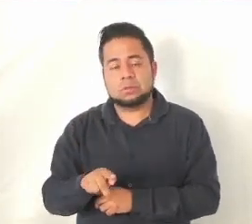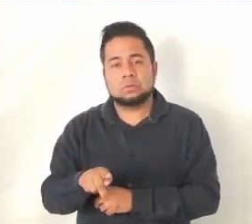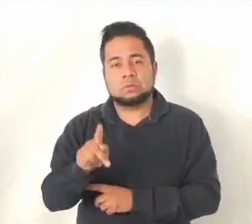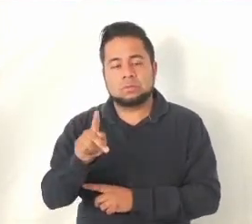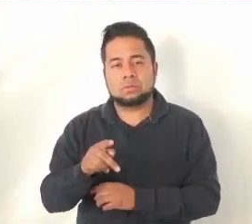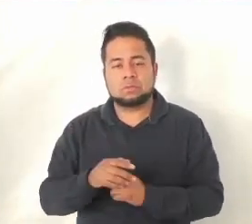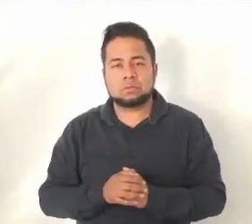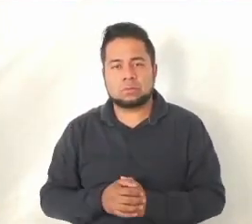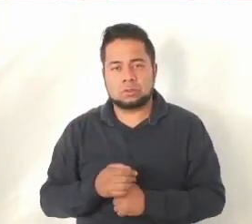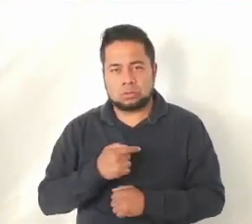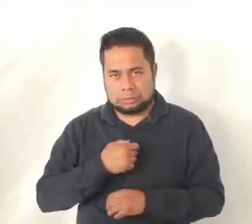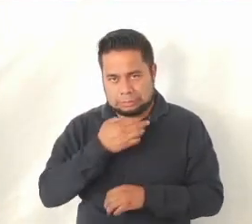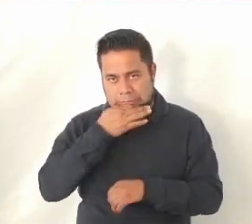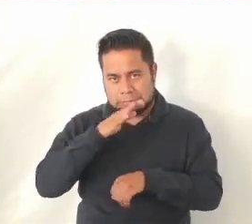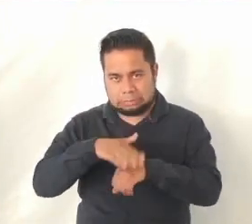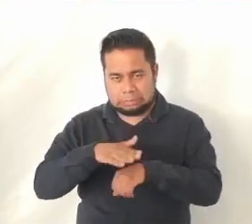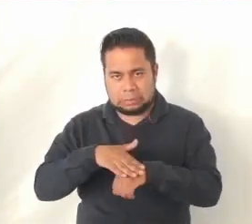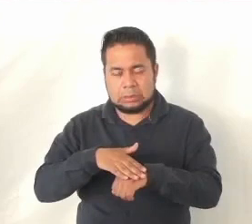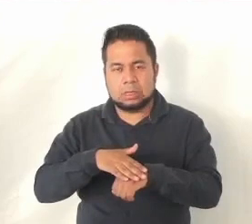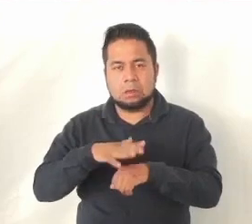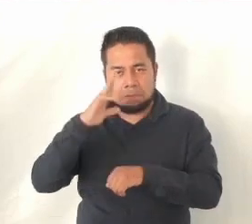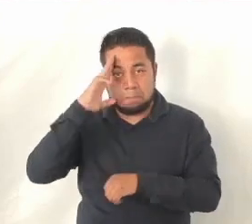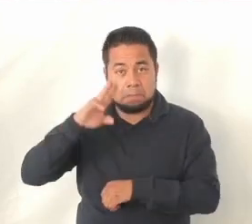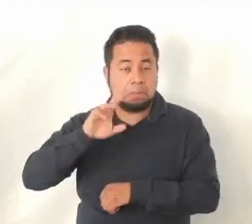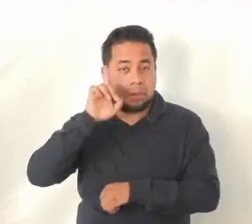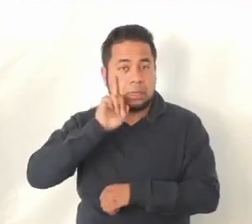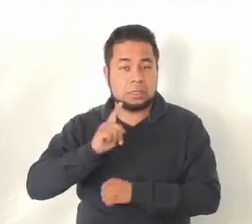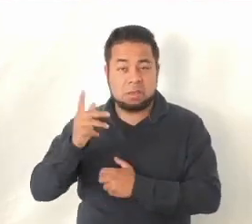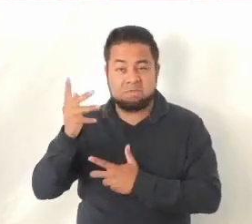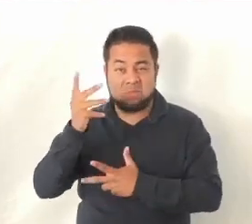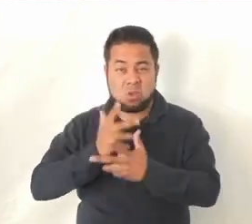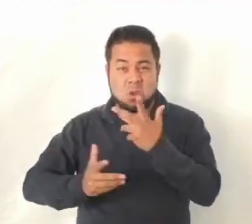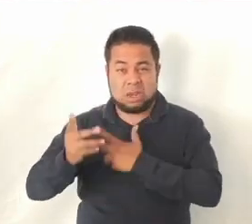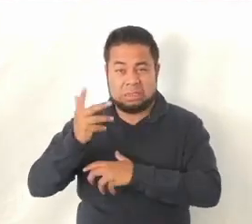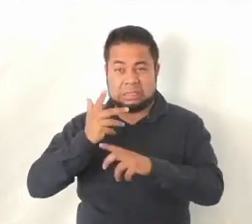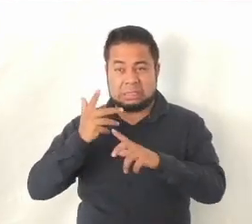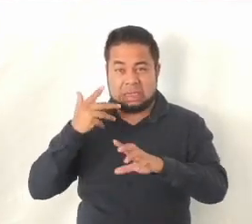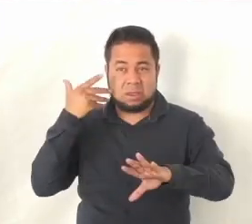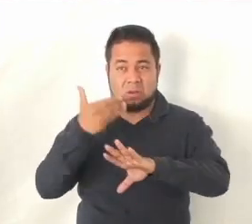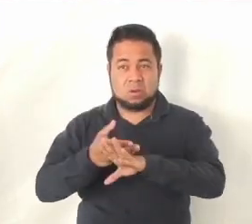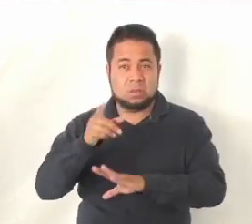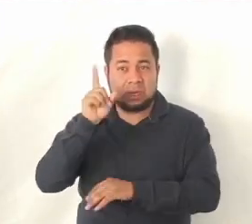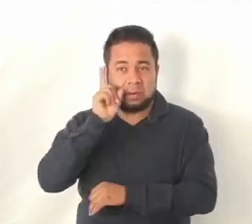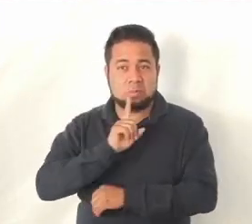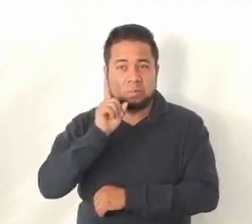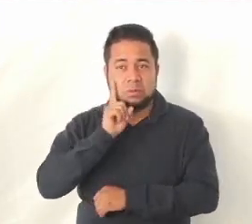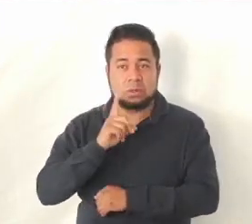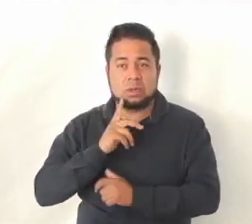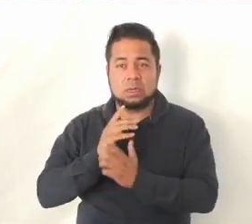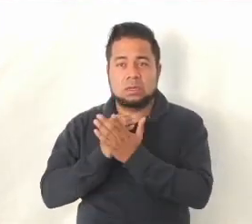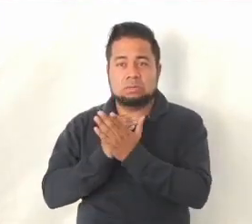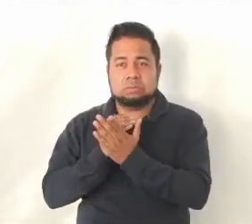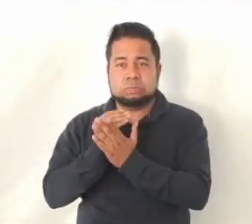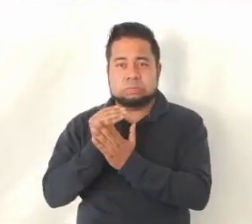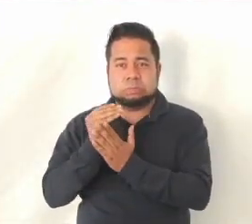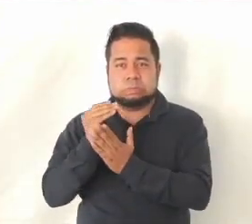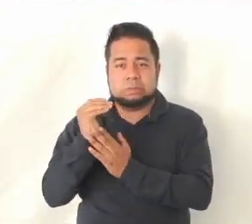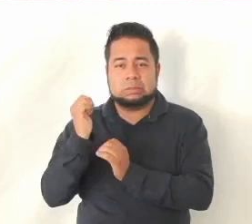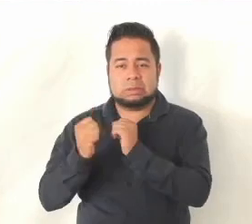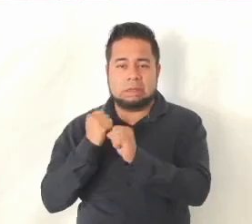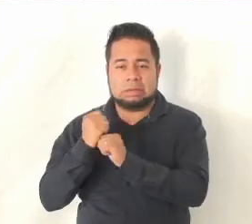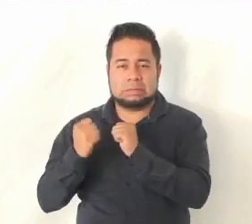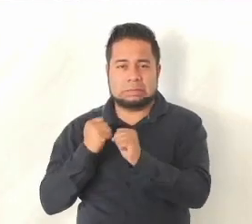debo decirle maestra que la violencia contra la mujer ha ido en incremento en los últimos años